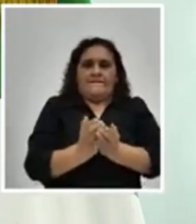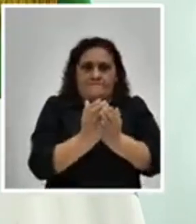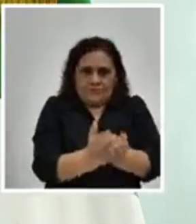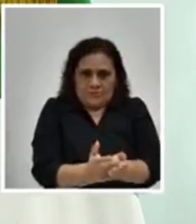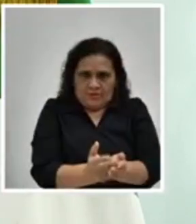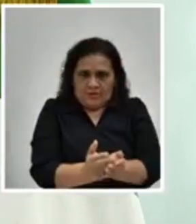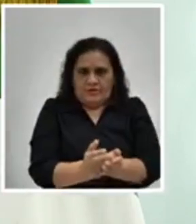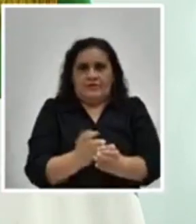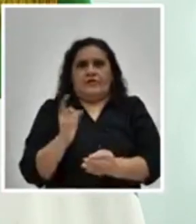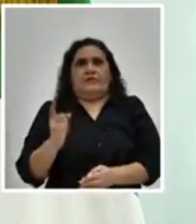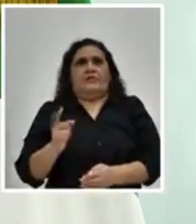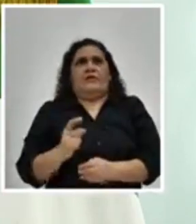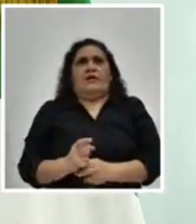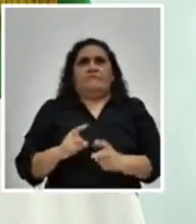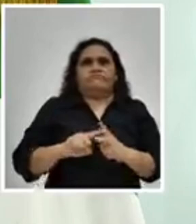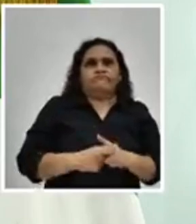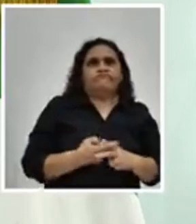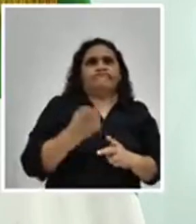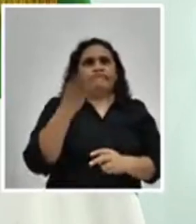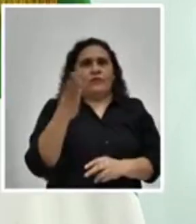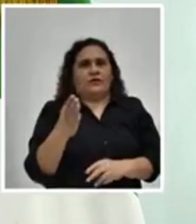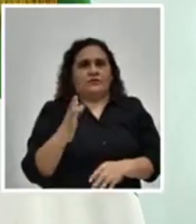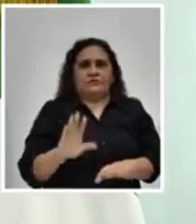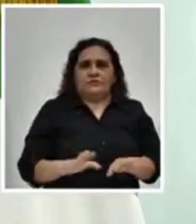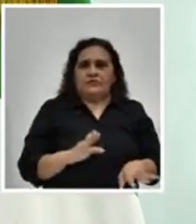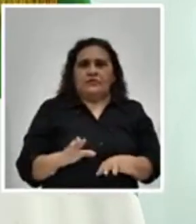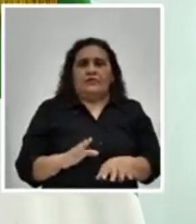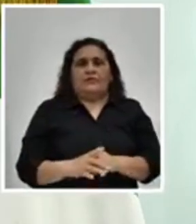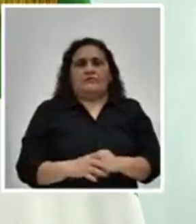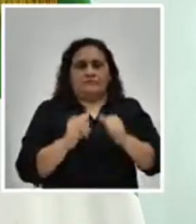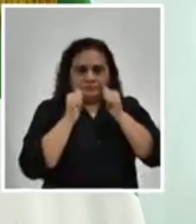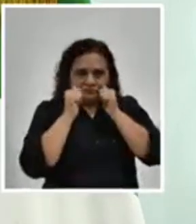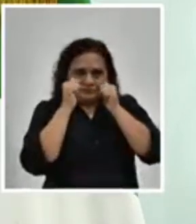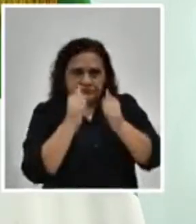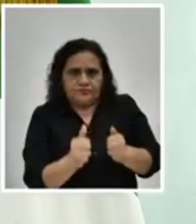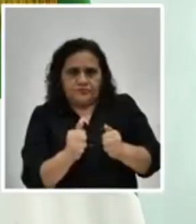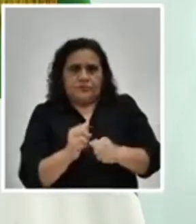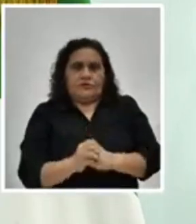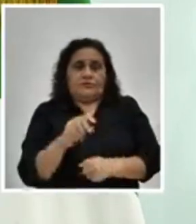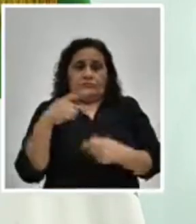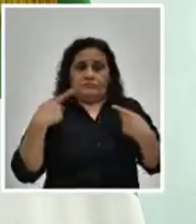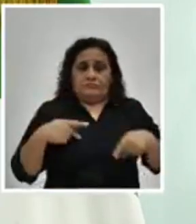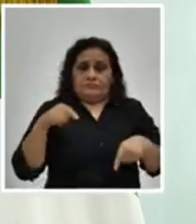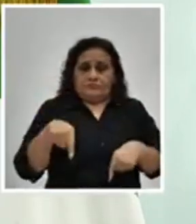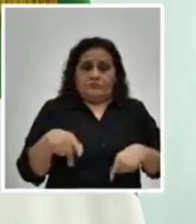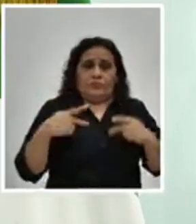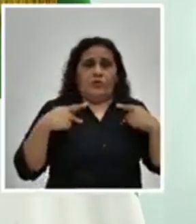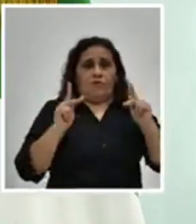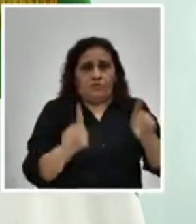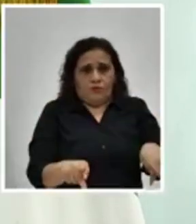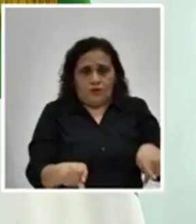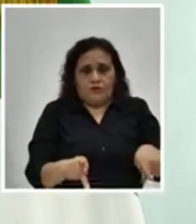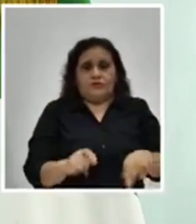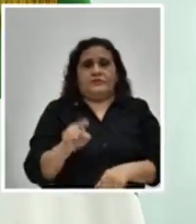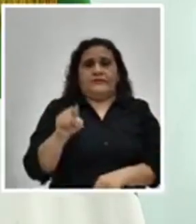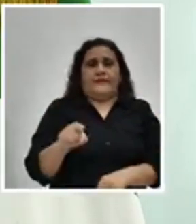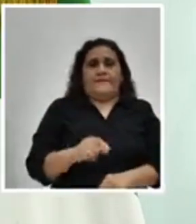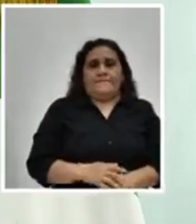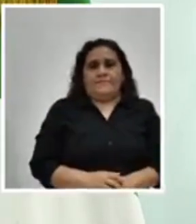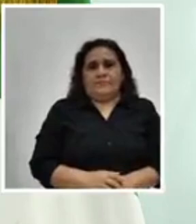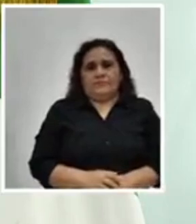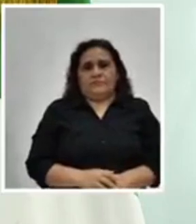entrará próximamente en operación, sumándose a la atención de los progreseños y de sus habitantes.